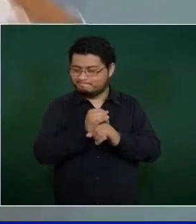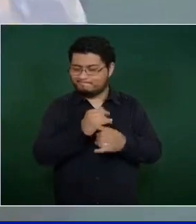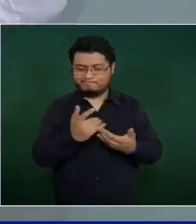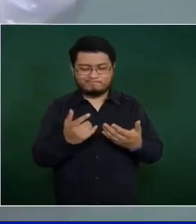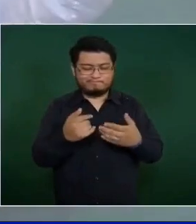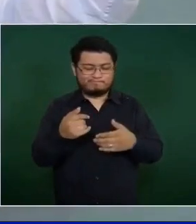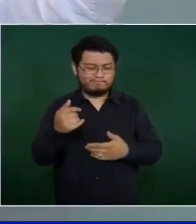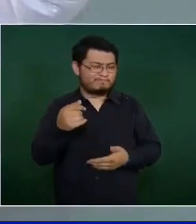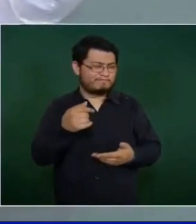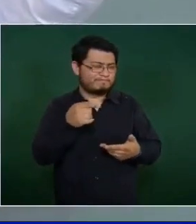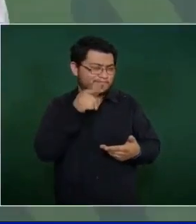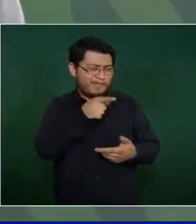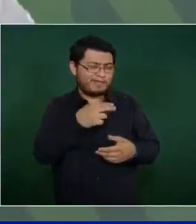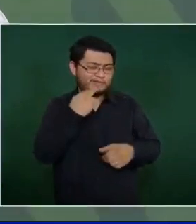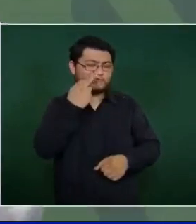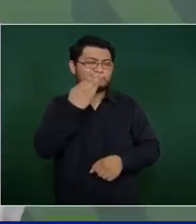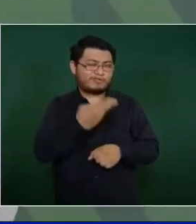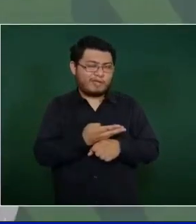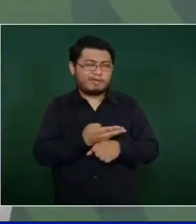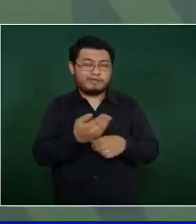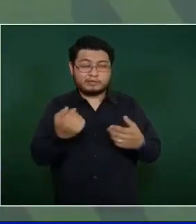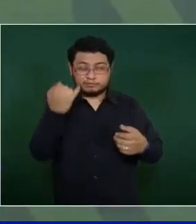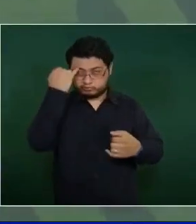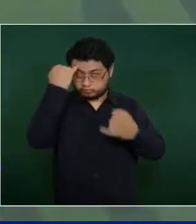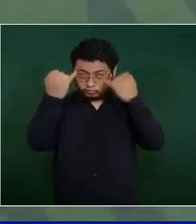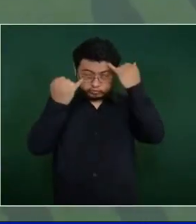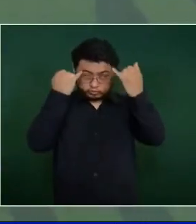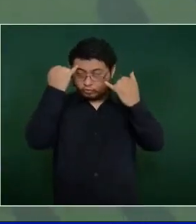que son como los intelectuales orgánicos de ahora: